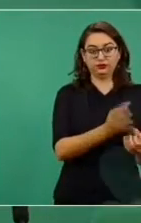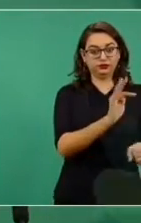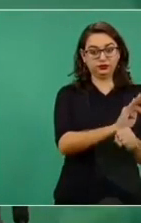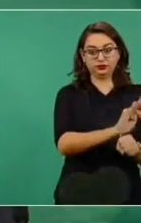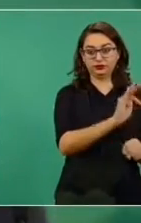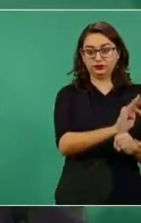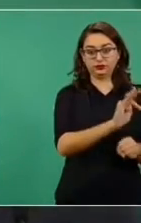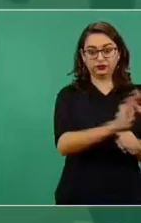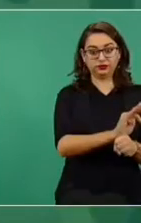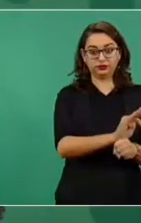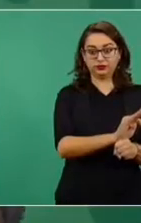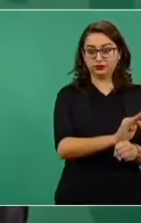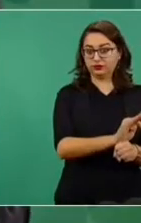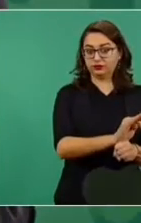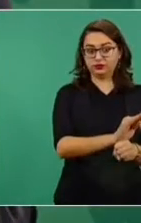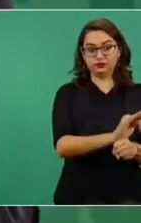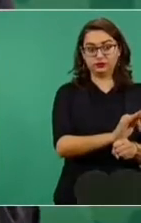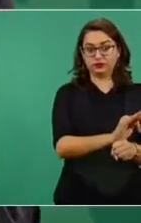que ya no va a haber